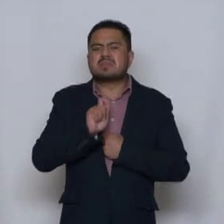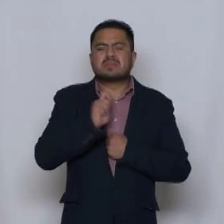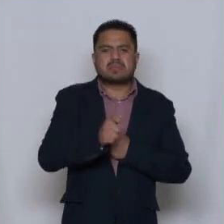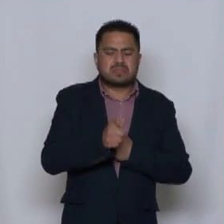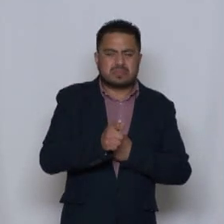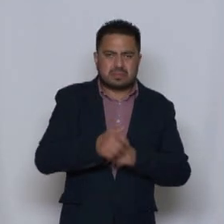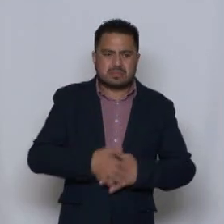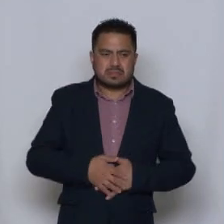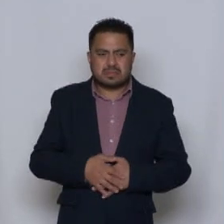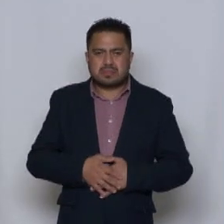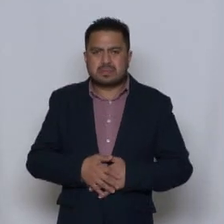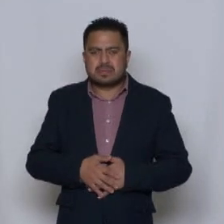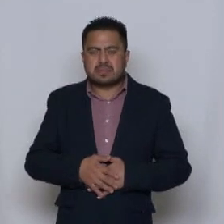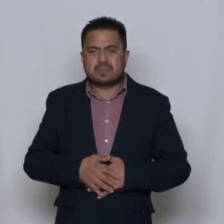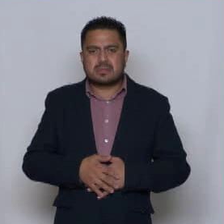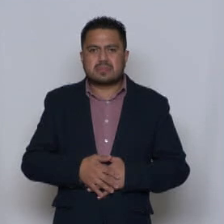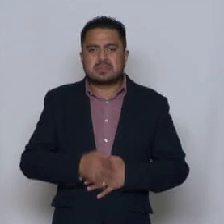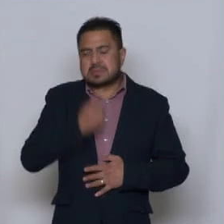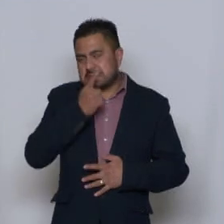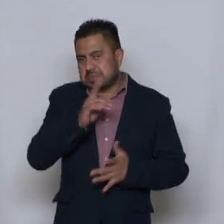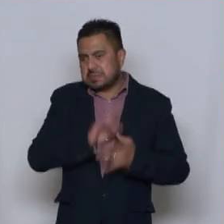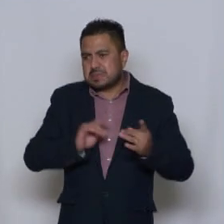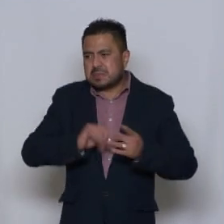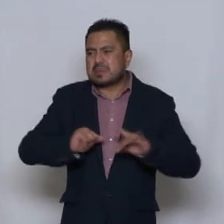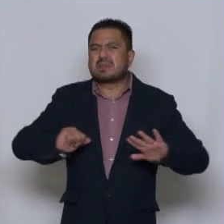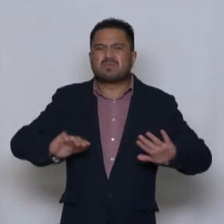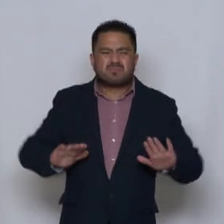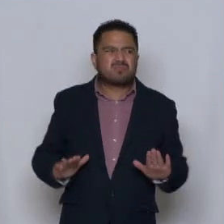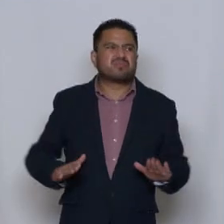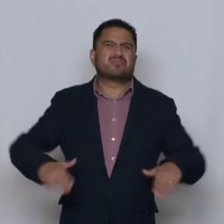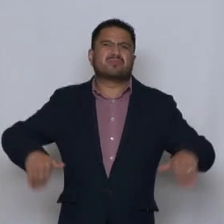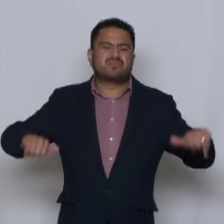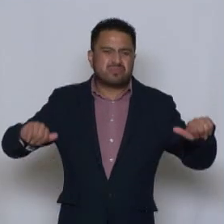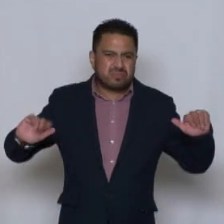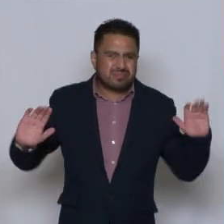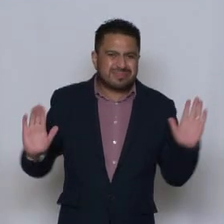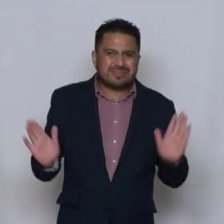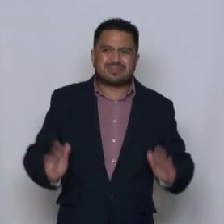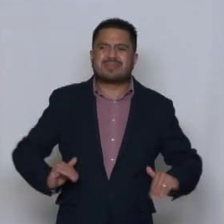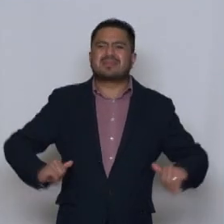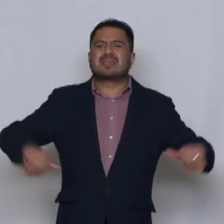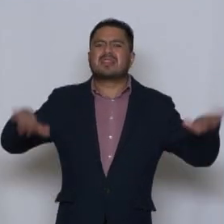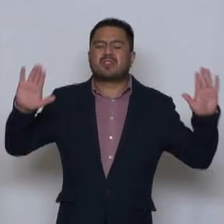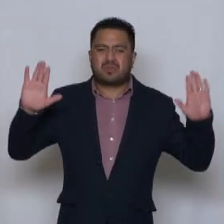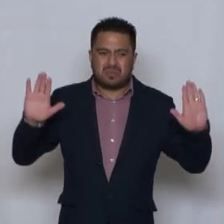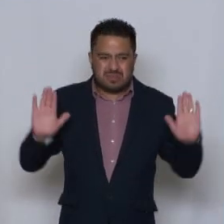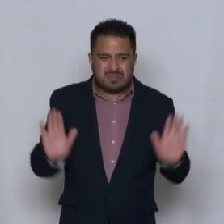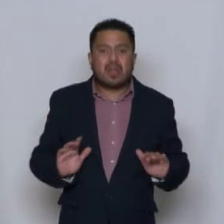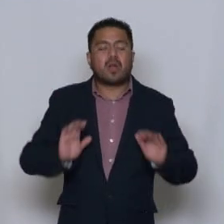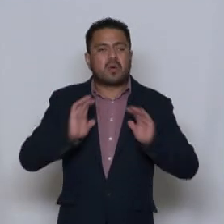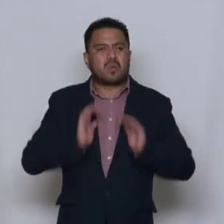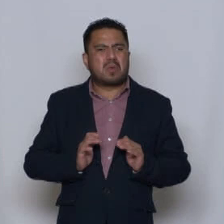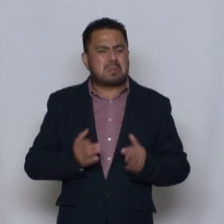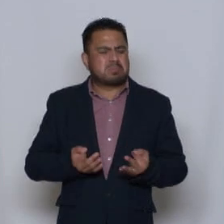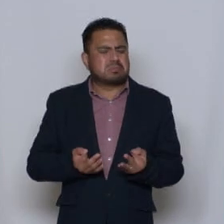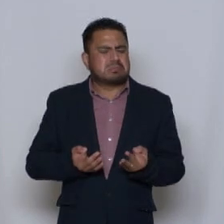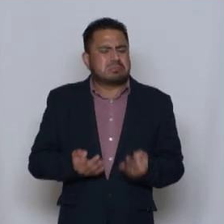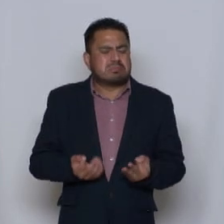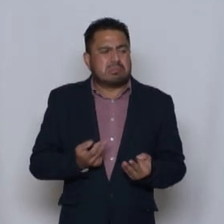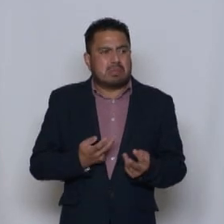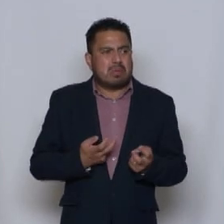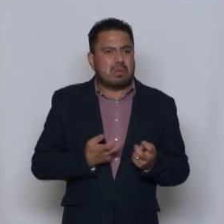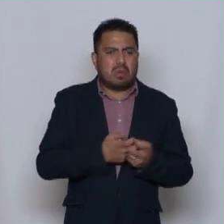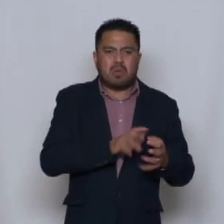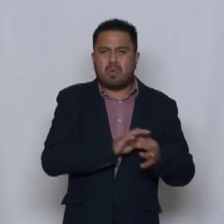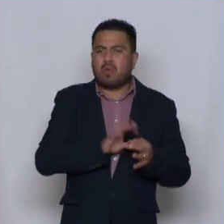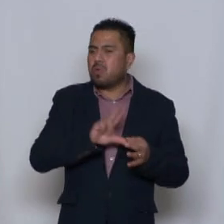que digamos, el aleteo implica un sistema muscular que es muy eficiente, cosa que no